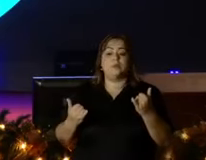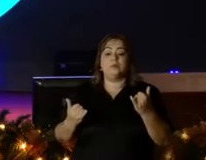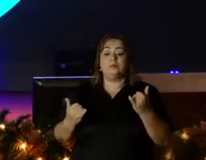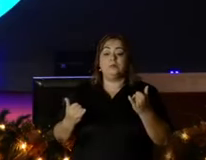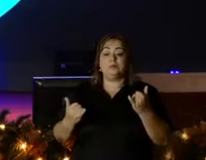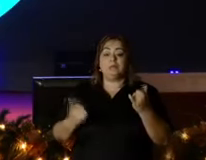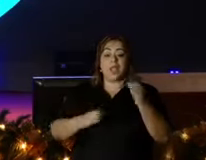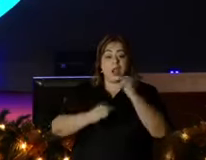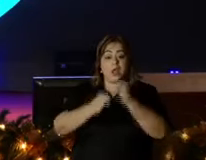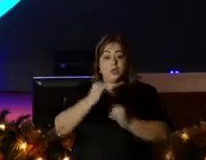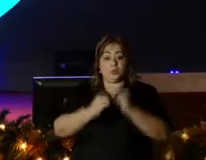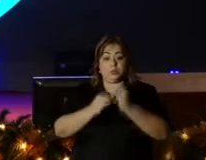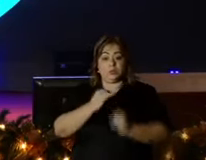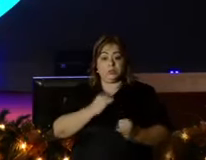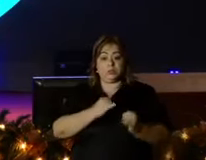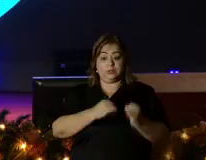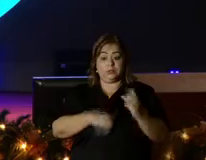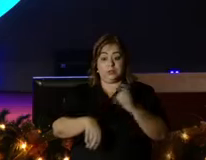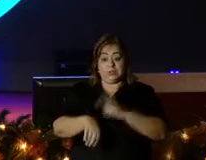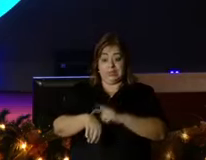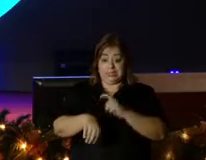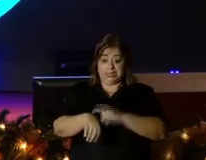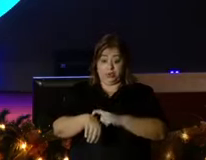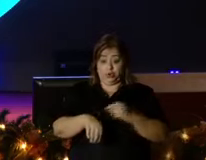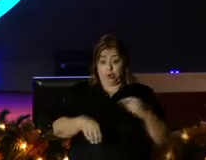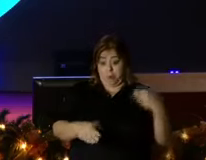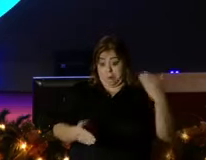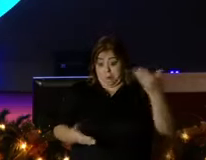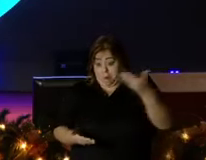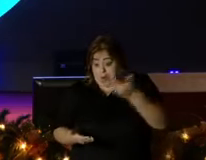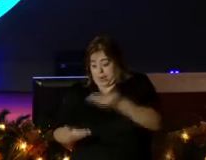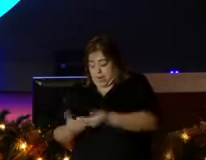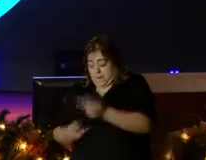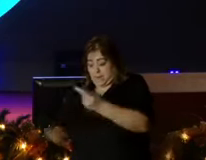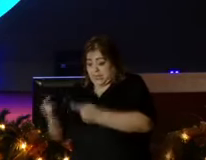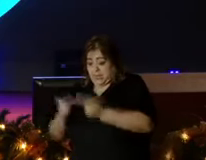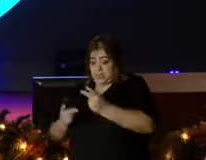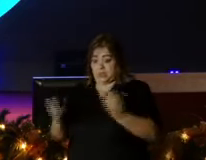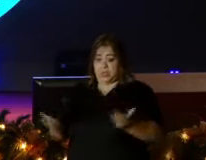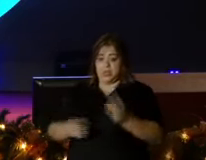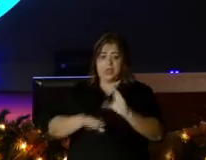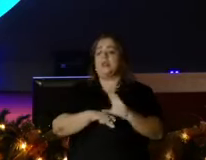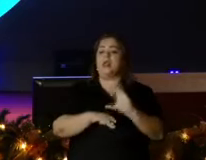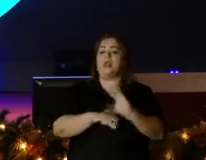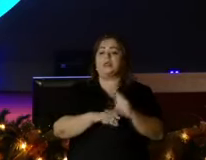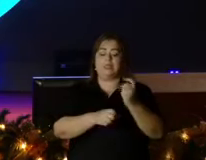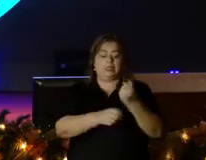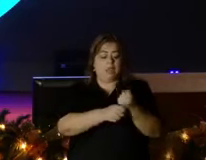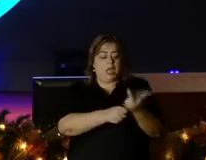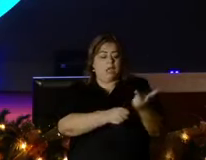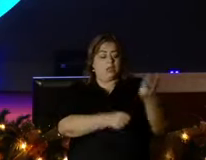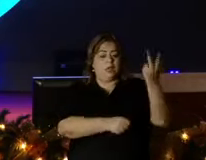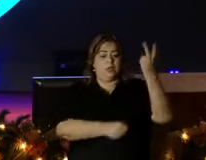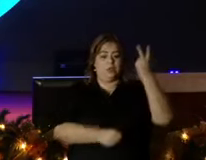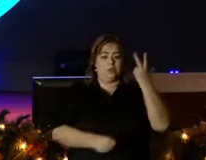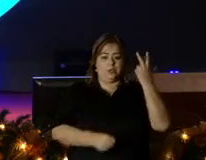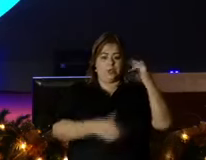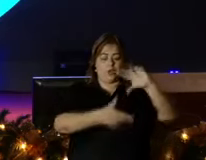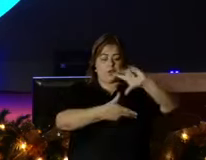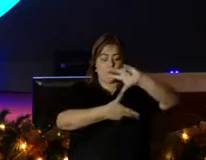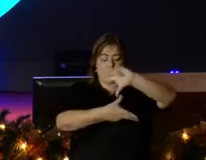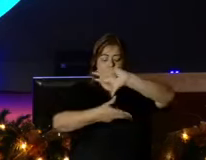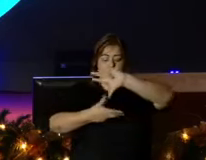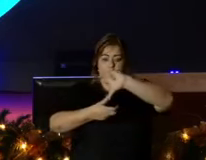La última vez que yo estuve aquí fueron 3 años atrás, cuando pasó María. Tuve